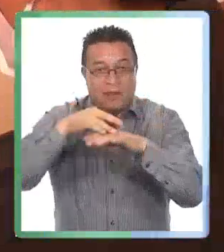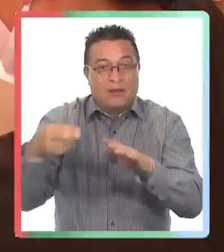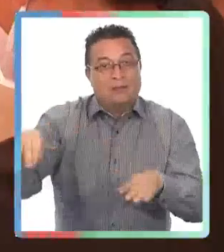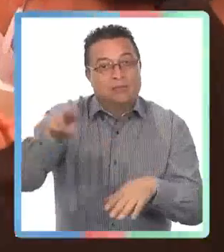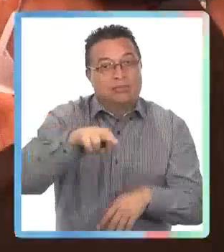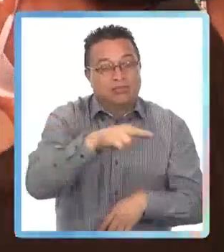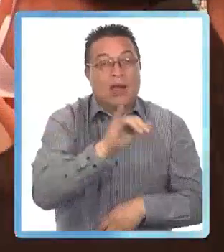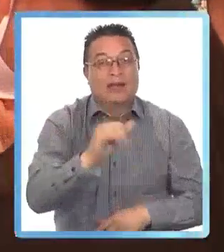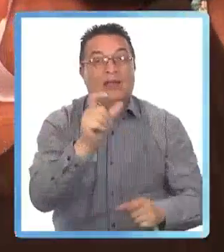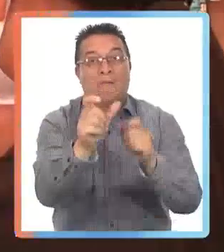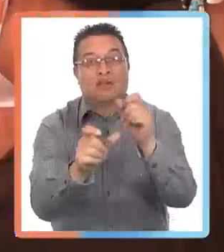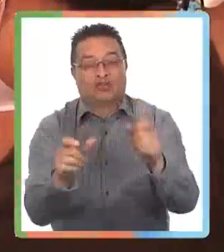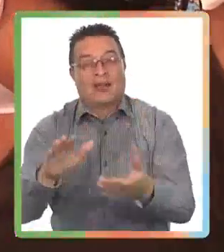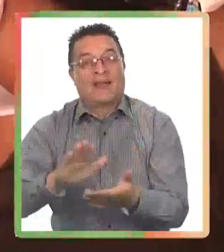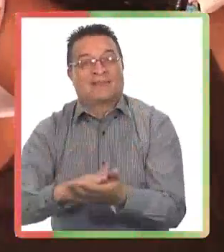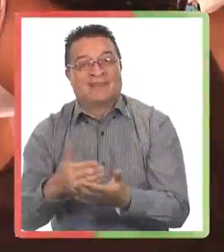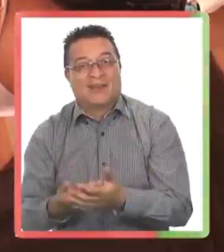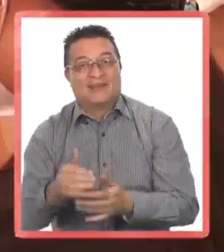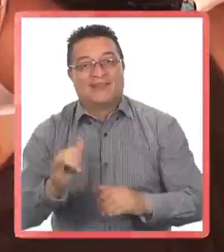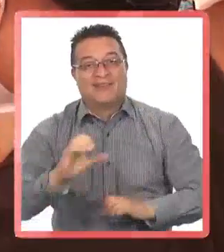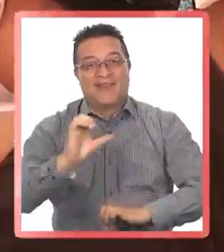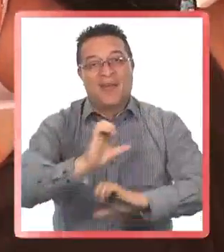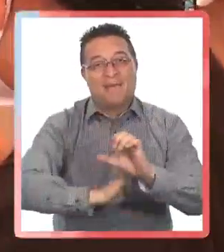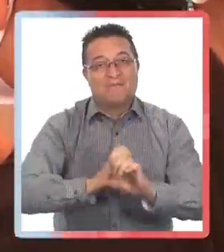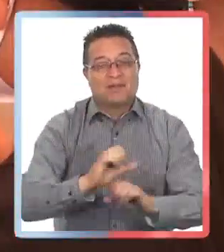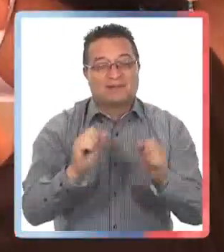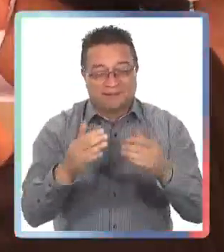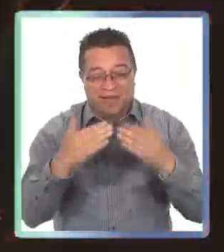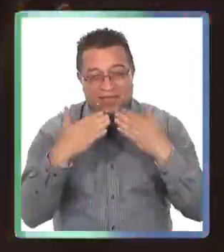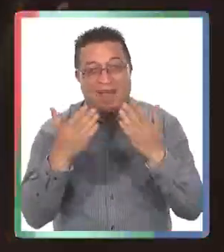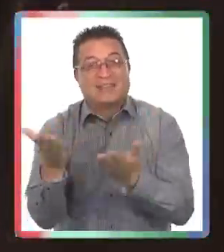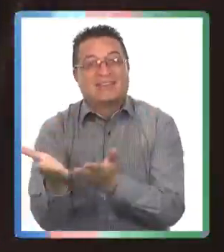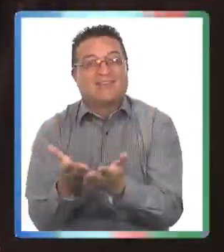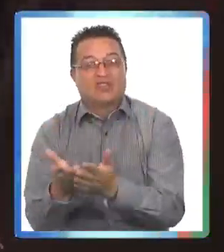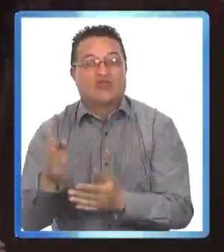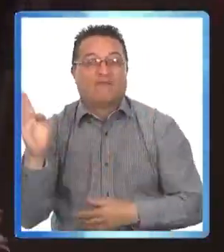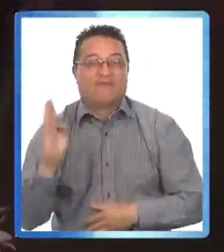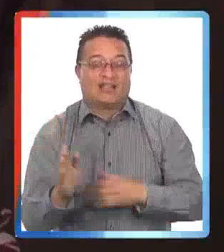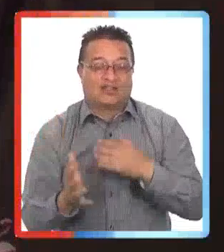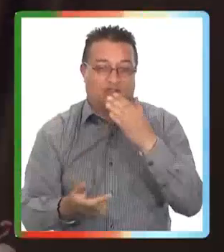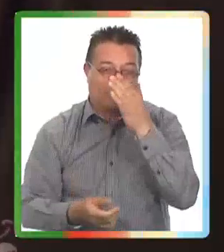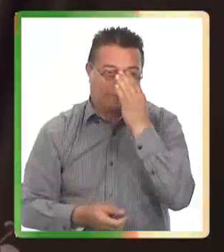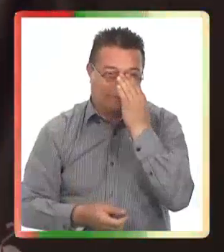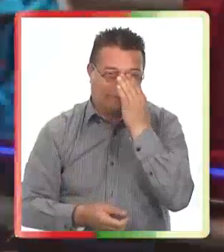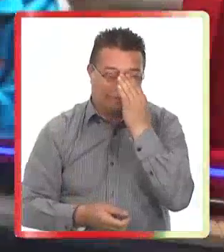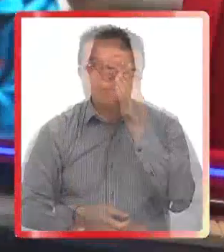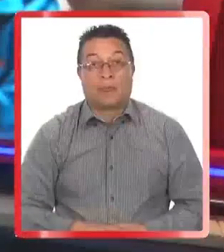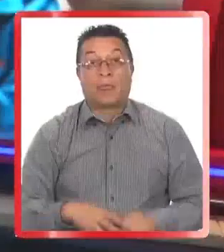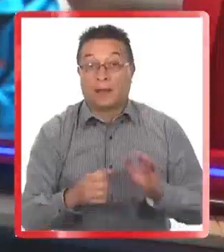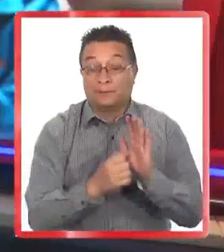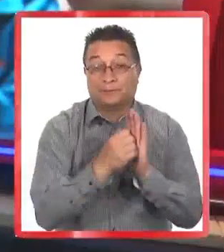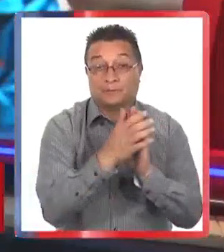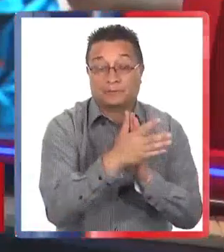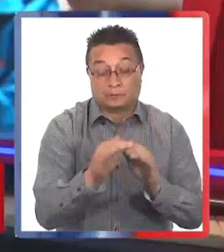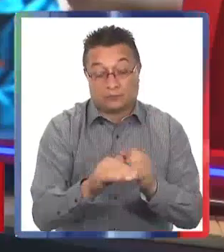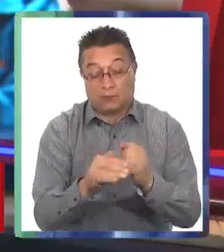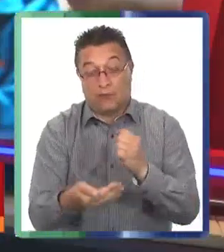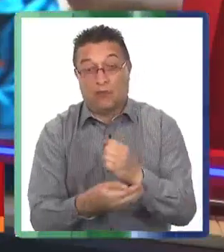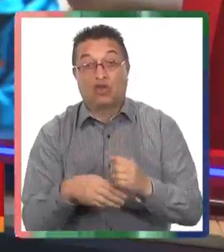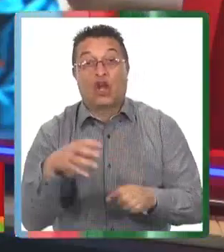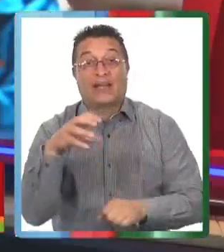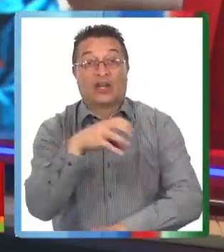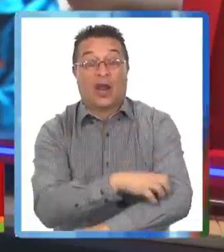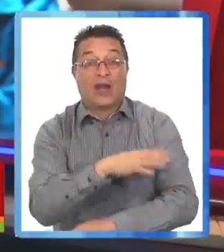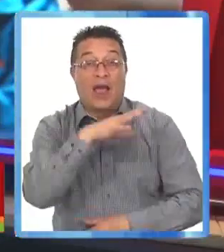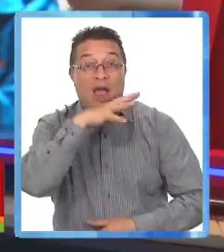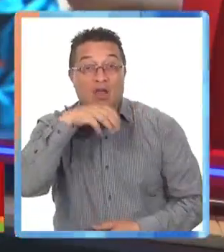crónicas, además de personal de salud y de empresas que presten servicios básicos. En la Araucanía, el Fondo